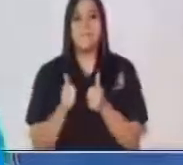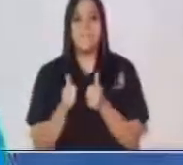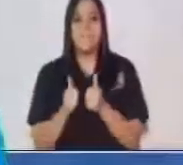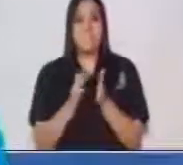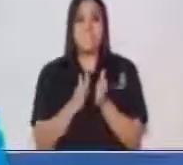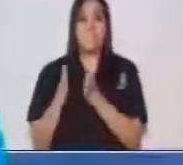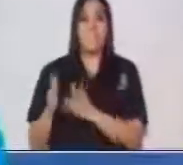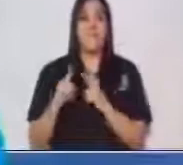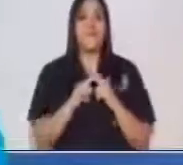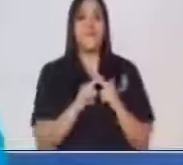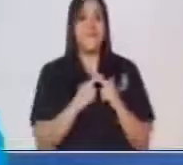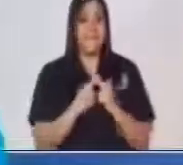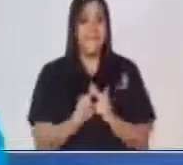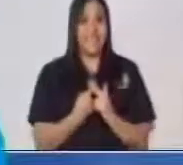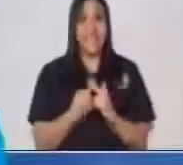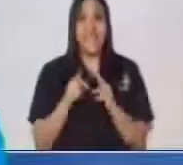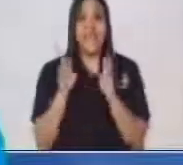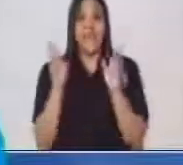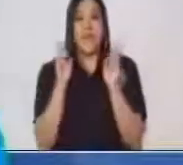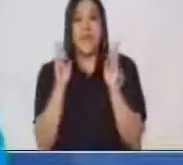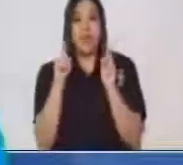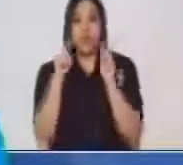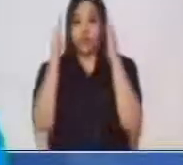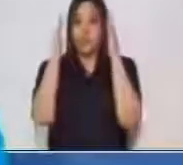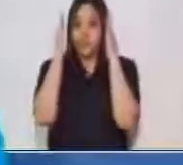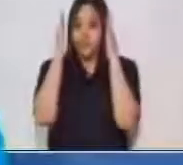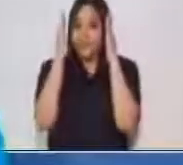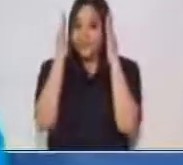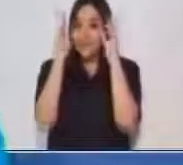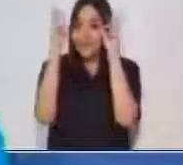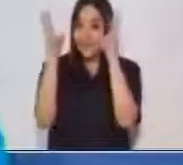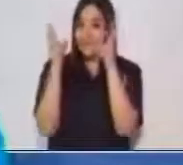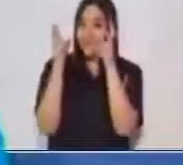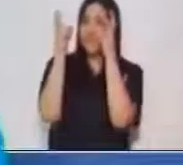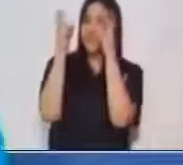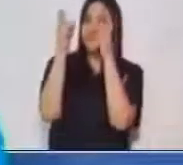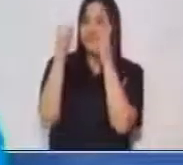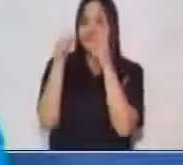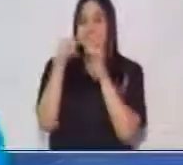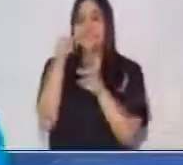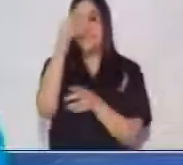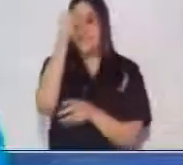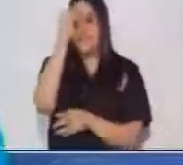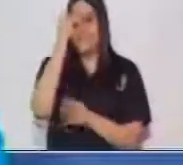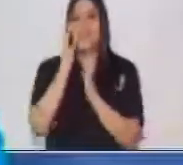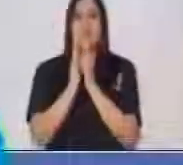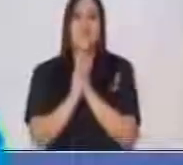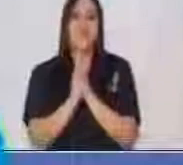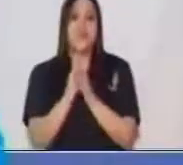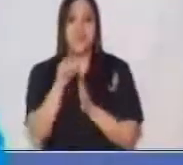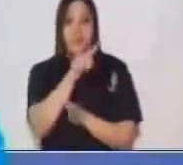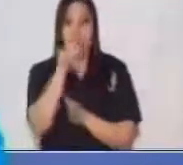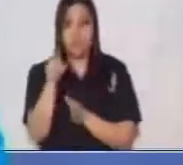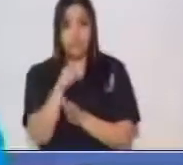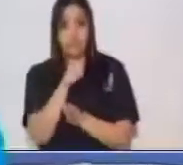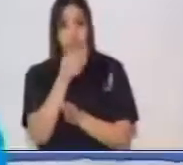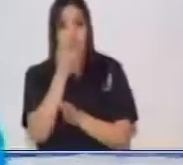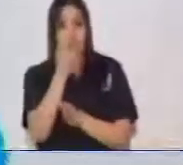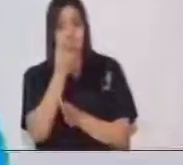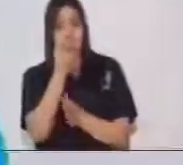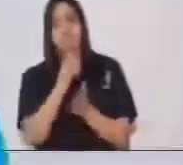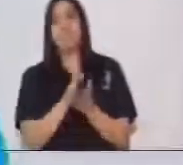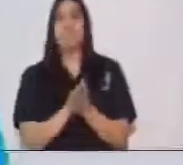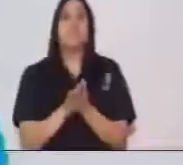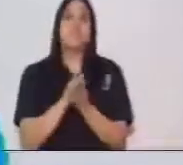vamos a dar inicio. Espero que estés atento a este momento de aprendizaje. Te voy a pedir también